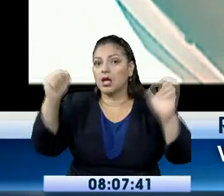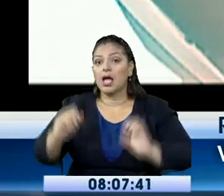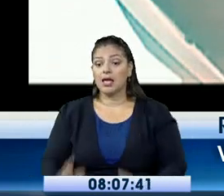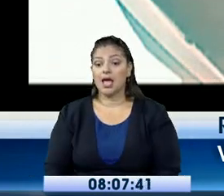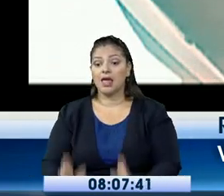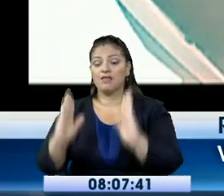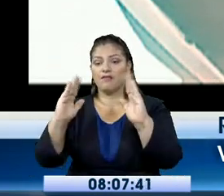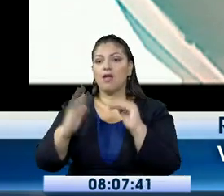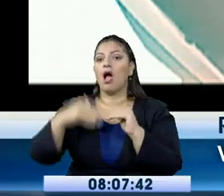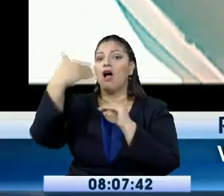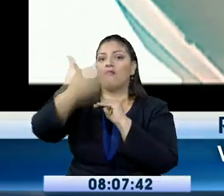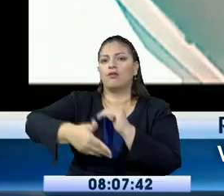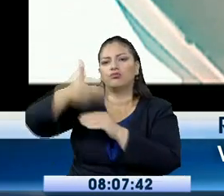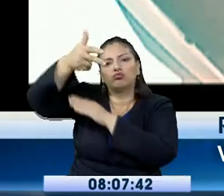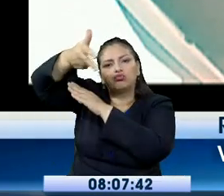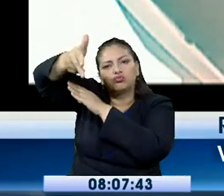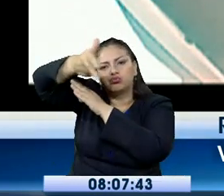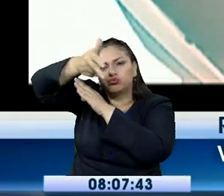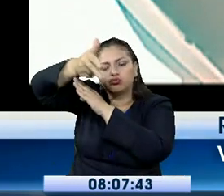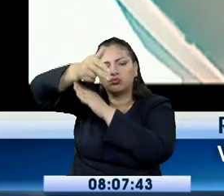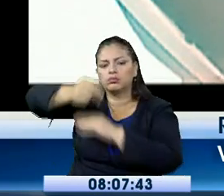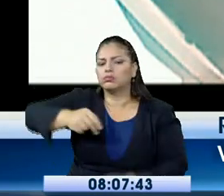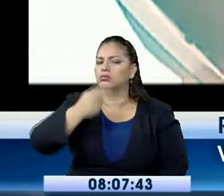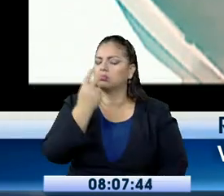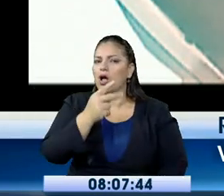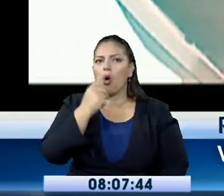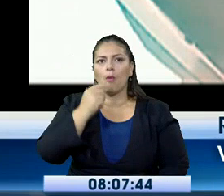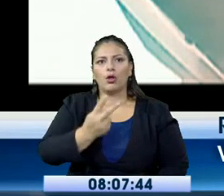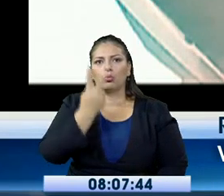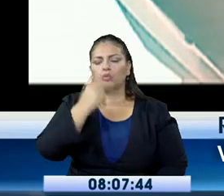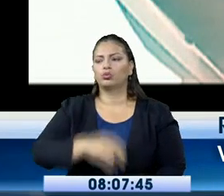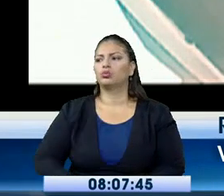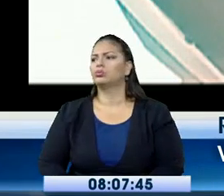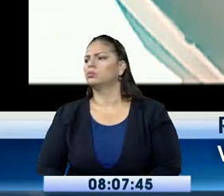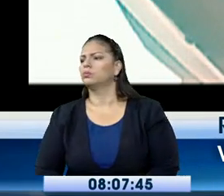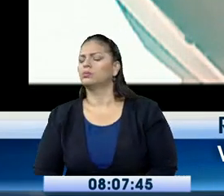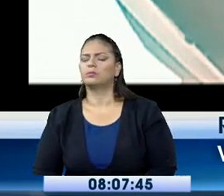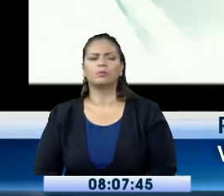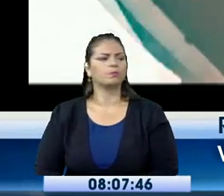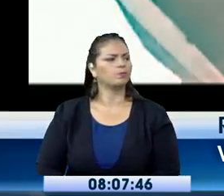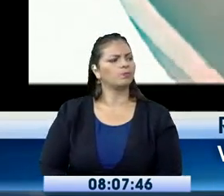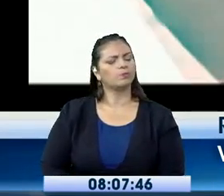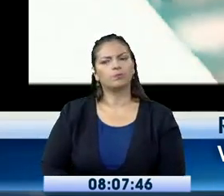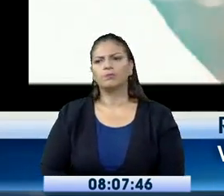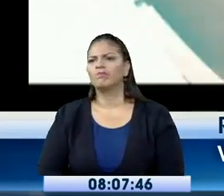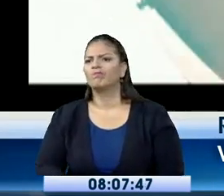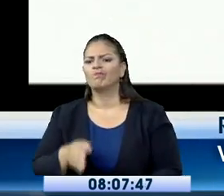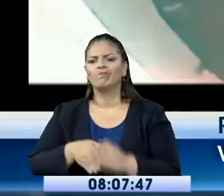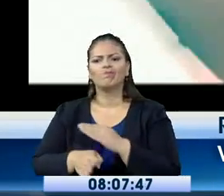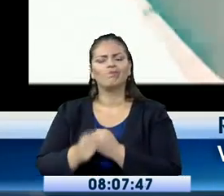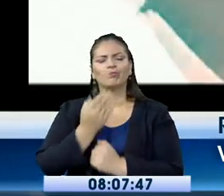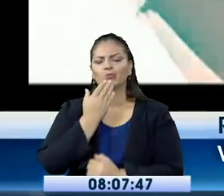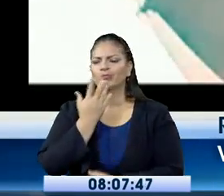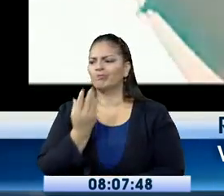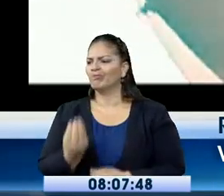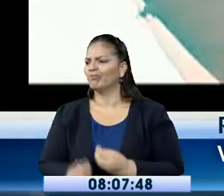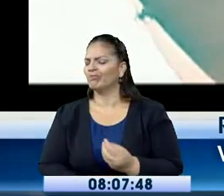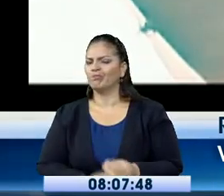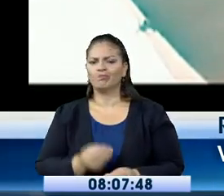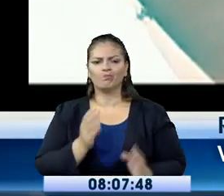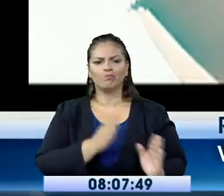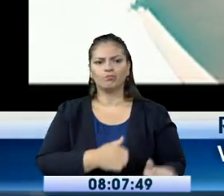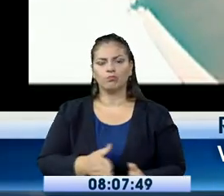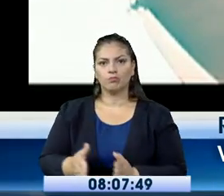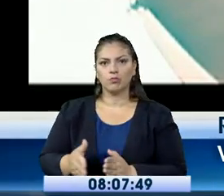edificio, aparentemente planificando la forma de ingresar. 2 minutos más tarde, se aprecia cómo desviaron la